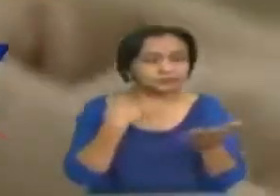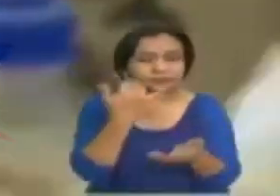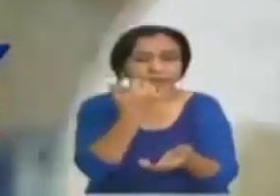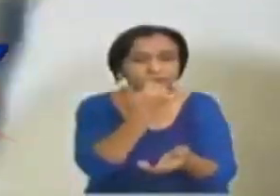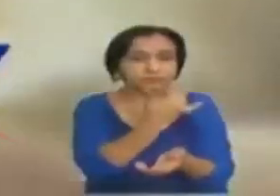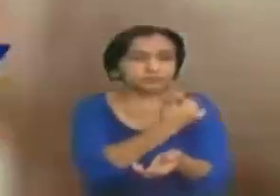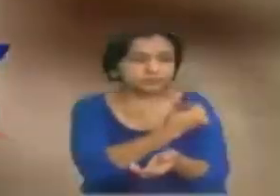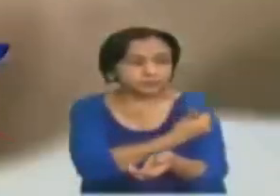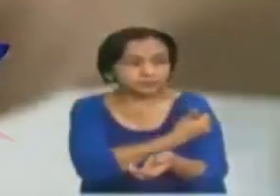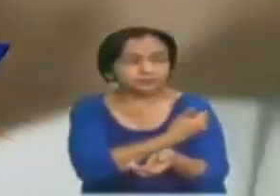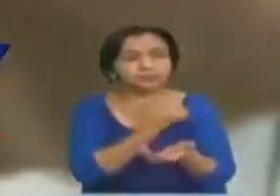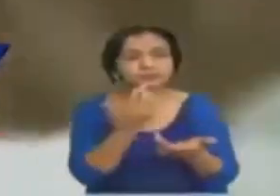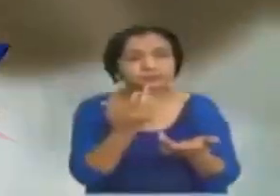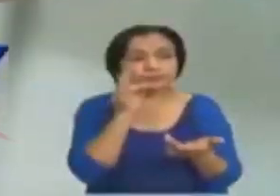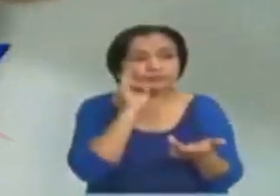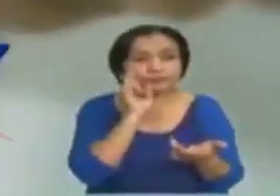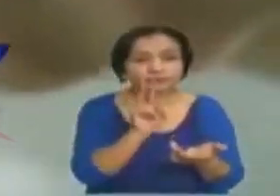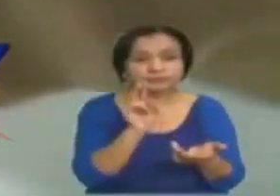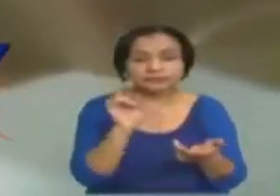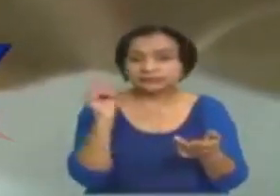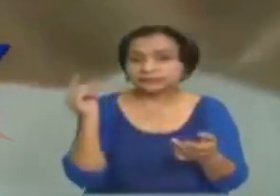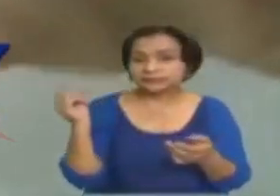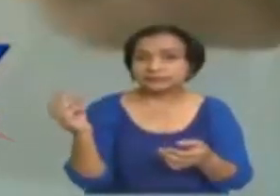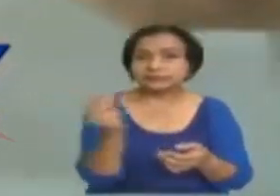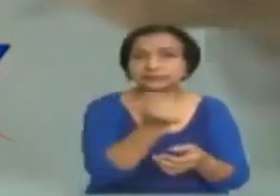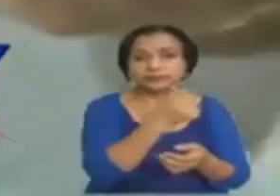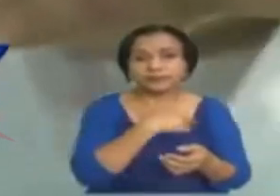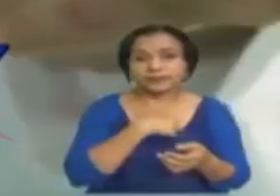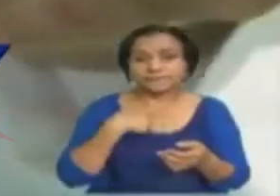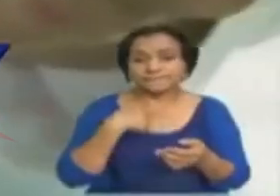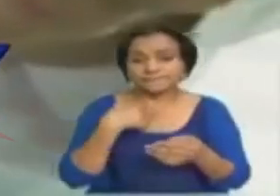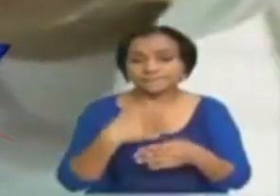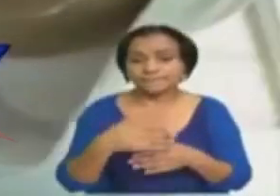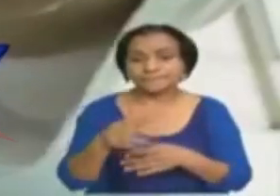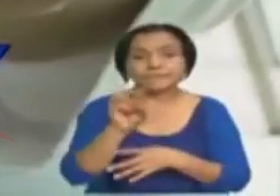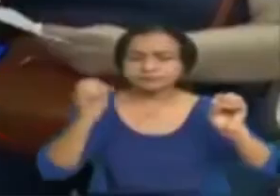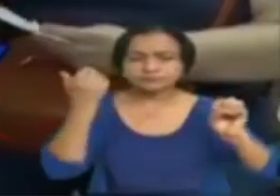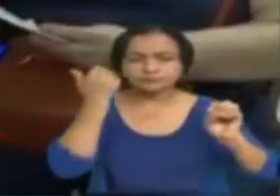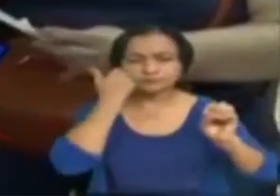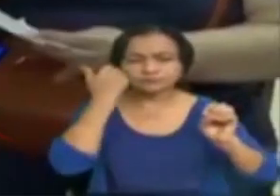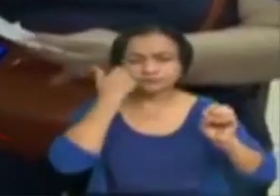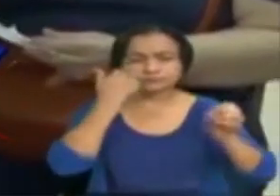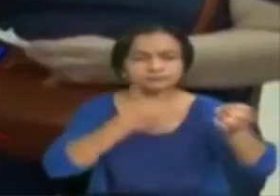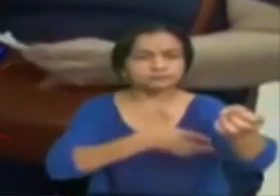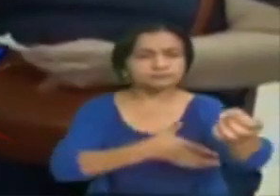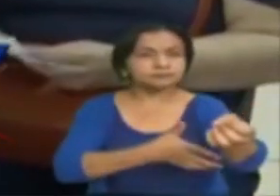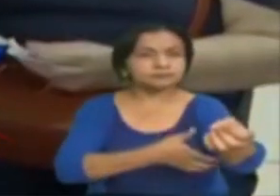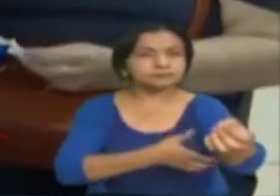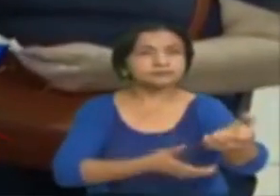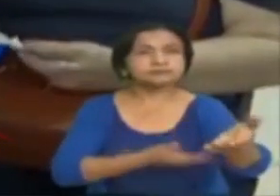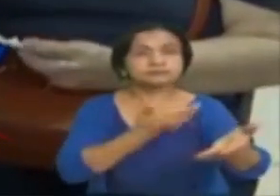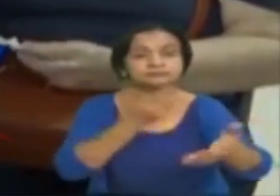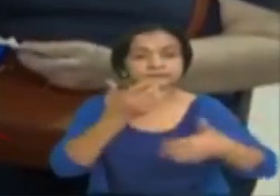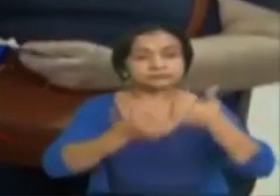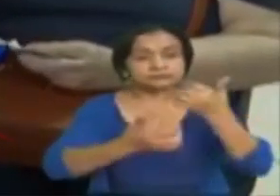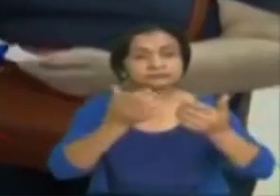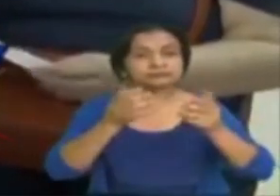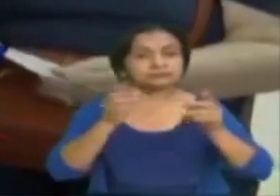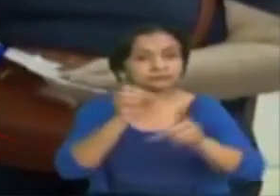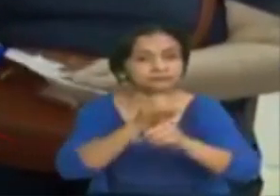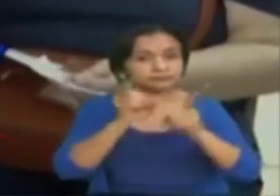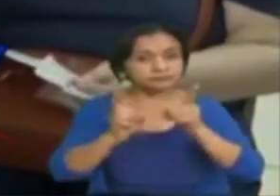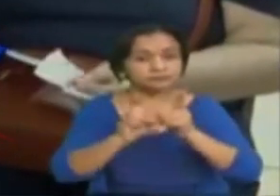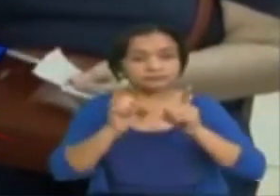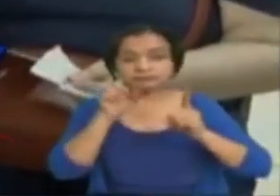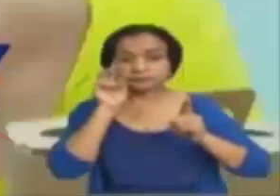Son jornadas de 8 a 5 todo el día. En Lapa Centro, en la cancha municipal, de 8 a 4. En Nagarote, en la